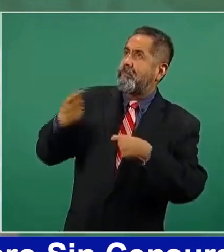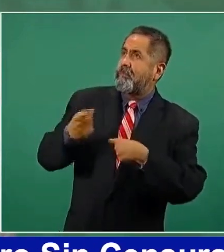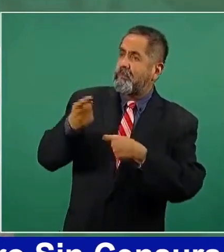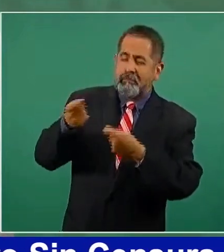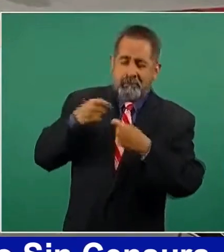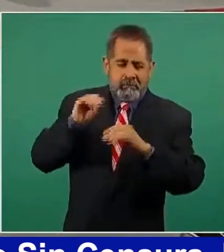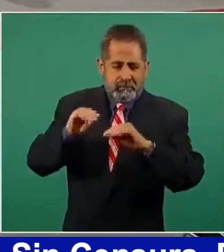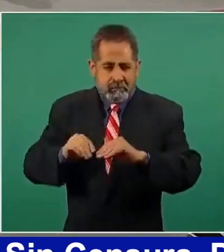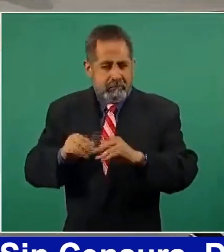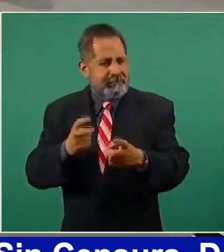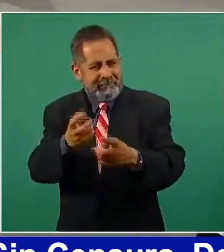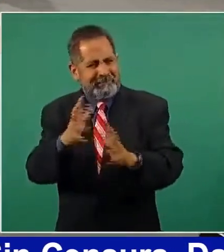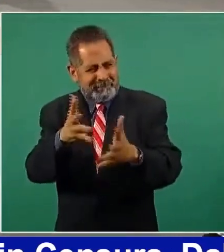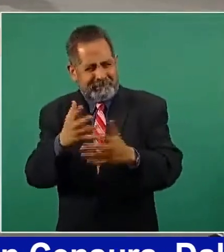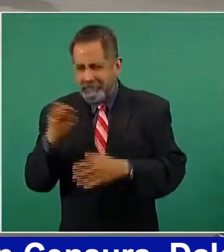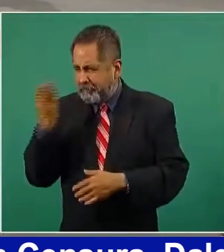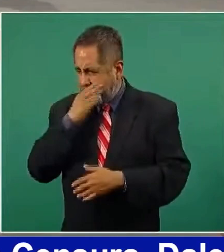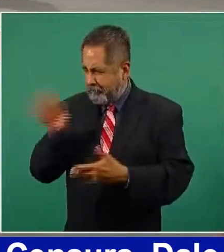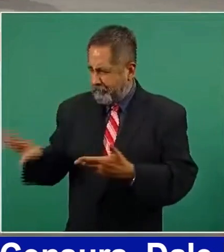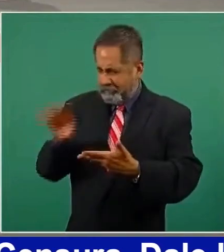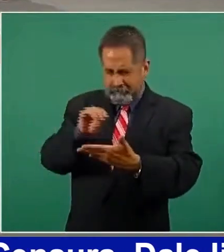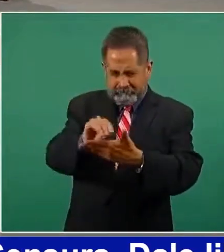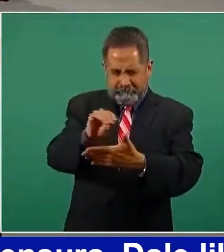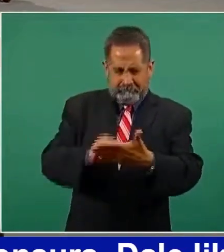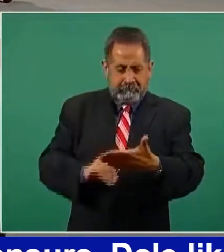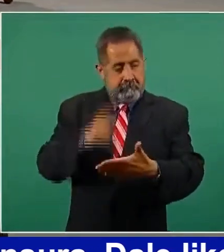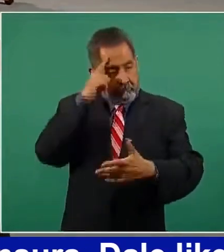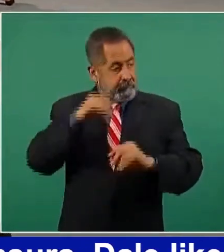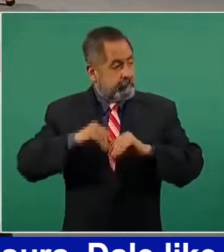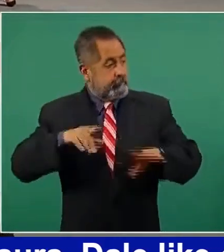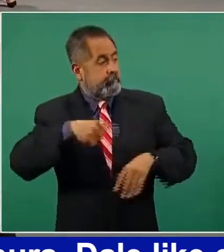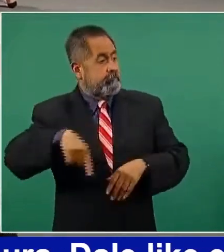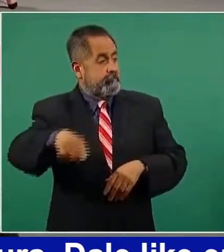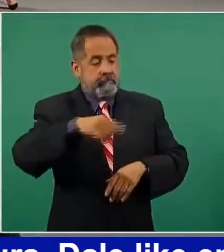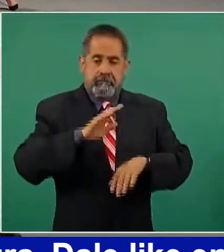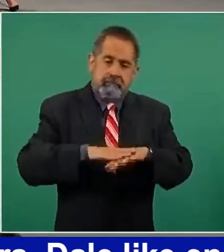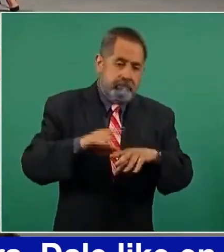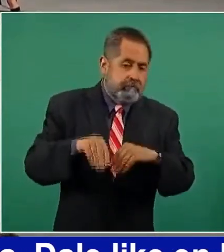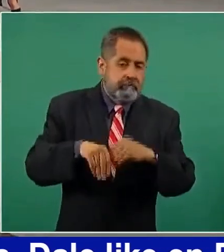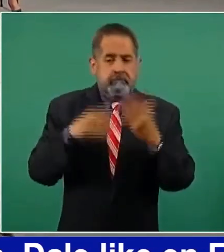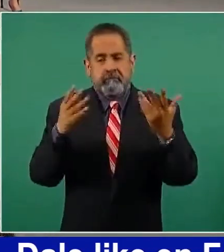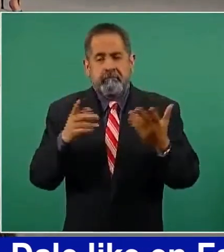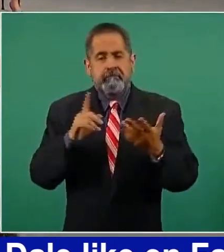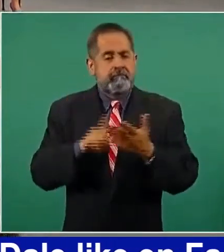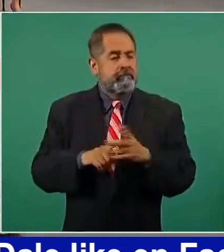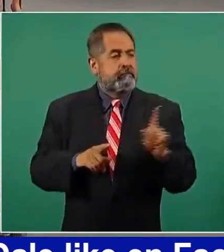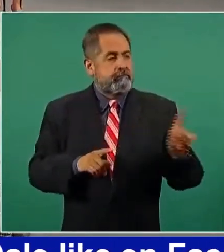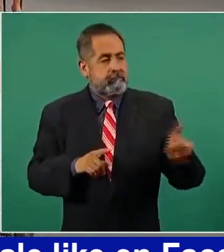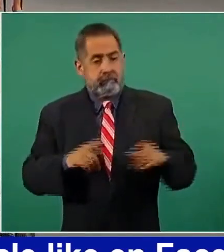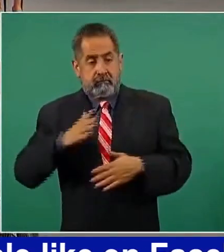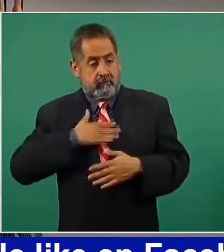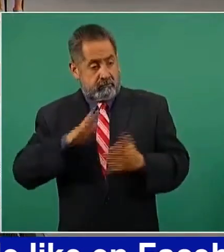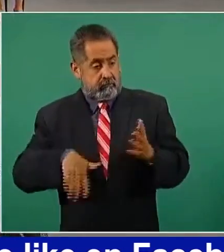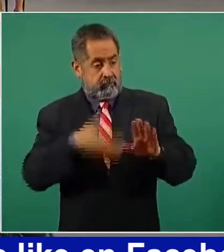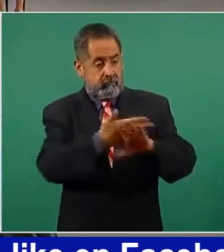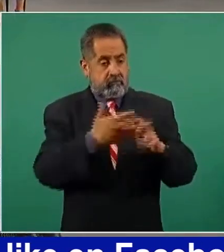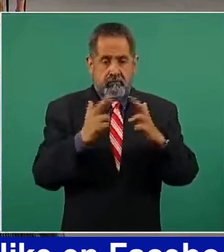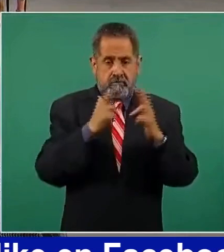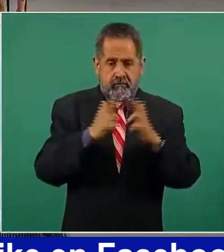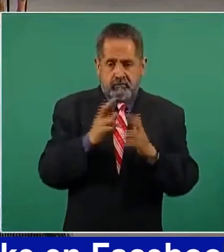Cosas así, para dejarle claro al pueblo de que no era